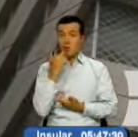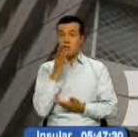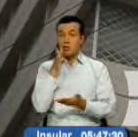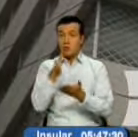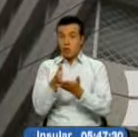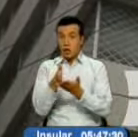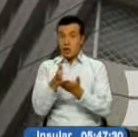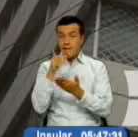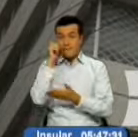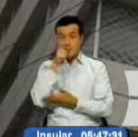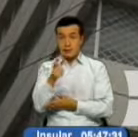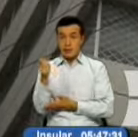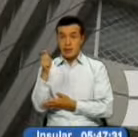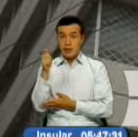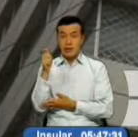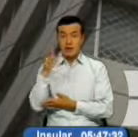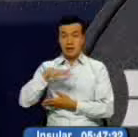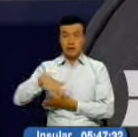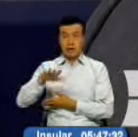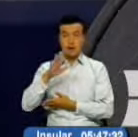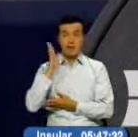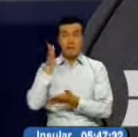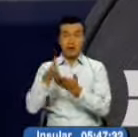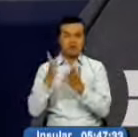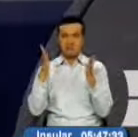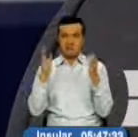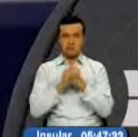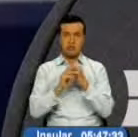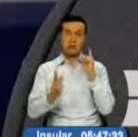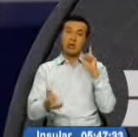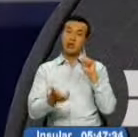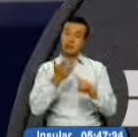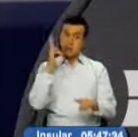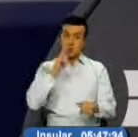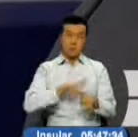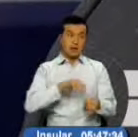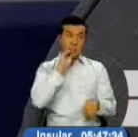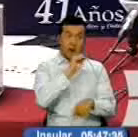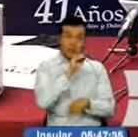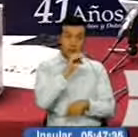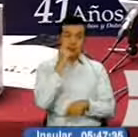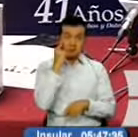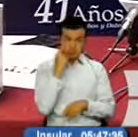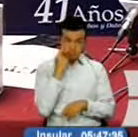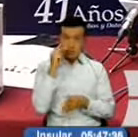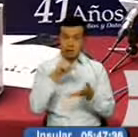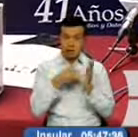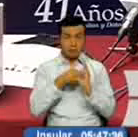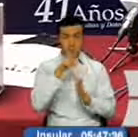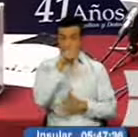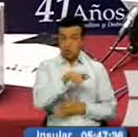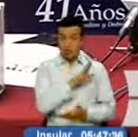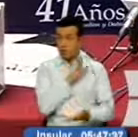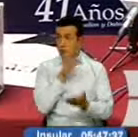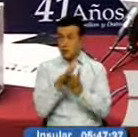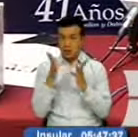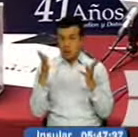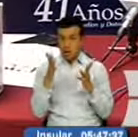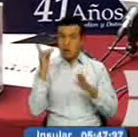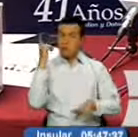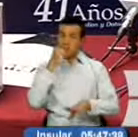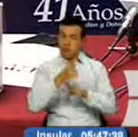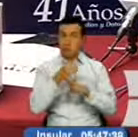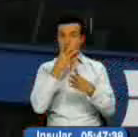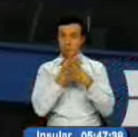juramento ante la fiscal provincial Cecilia Garzón. El tercer llamado será bajo prevención legal, es decir, si no acude se emitirá una orden